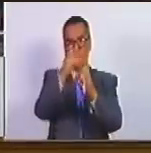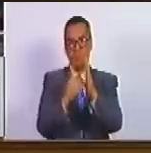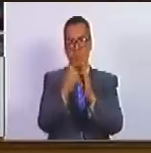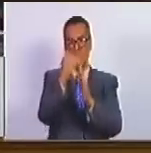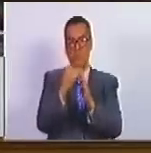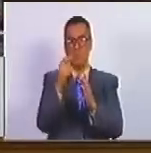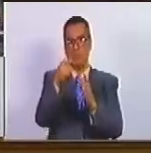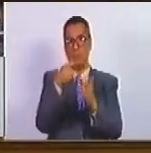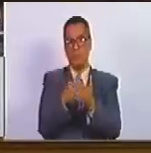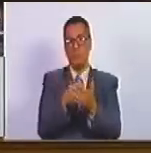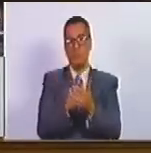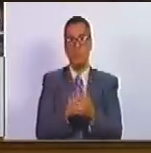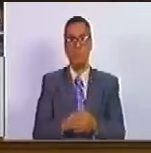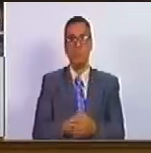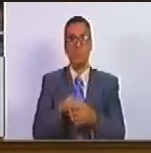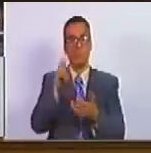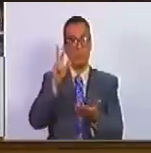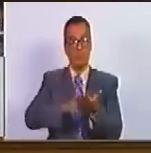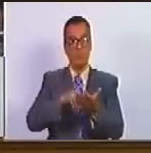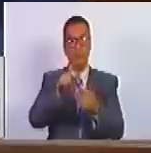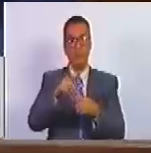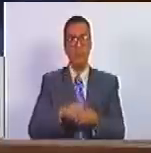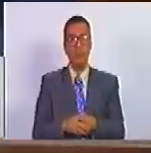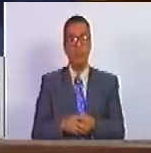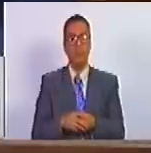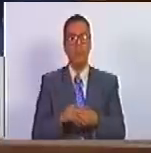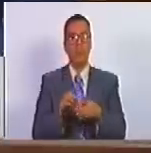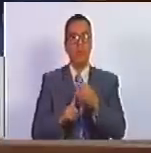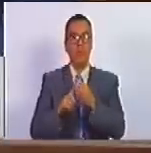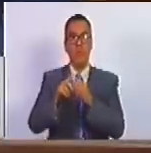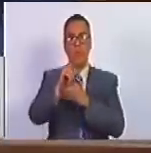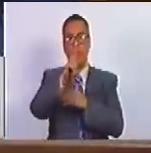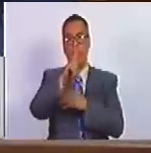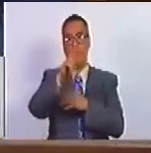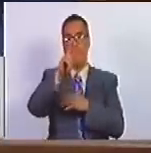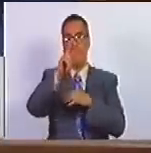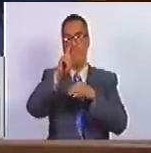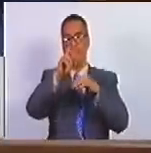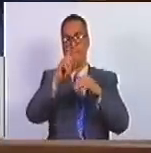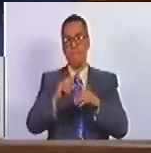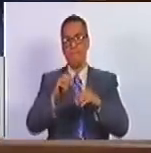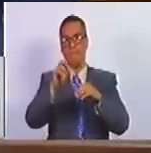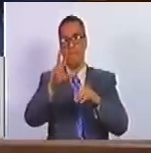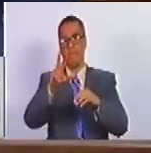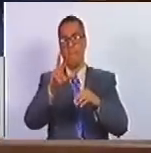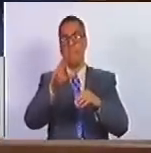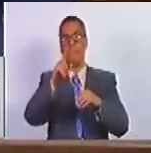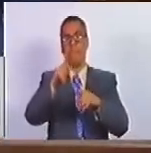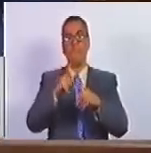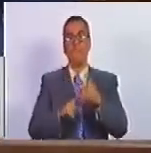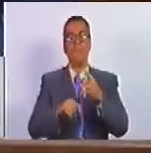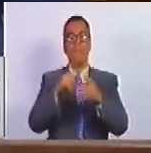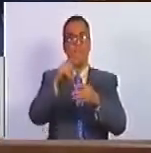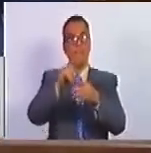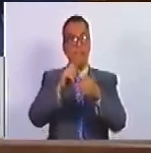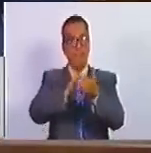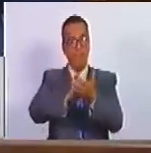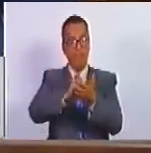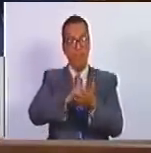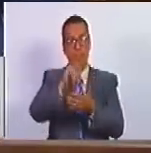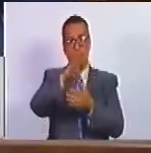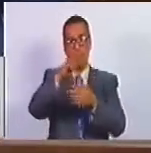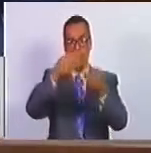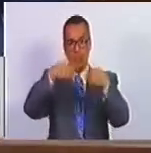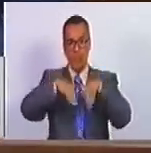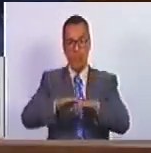En consideración el epígrafe. Aprobado. Siguiente. 103º. Se propone modificar el artículo 44, que pasa a ser